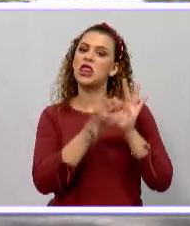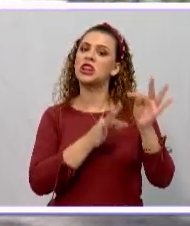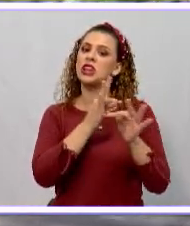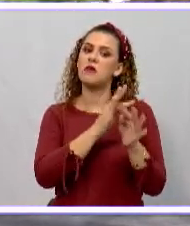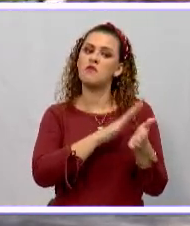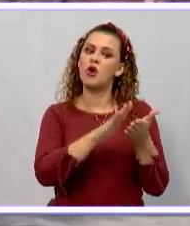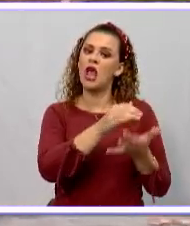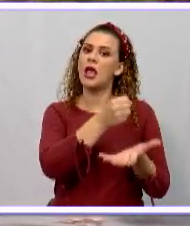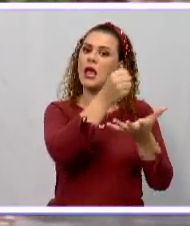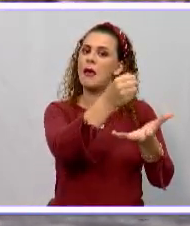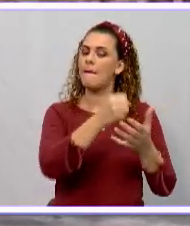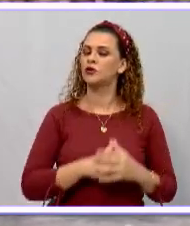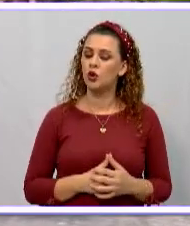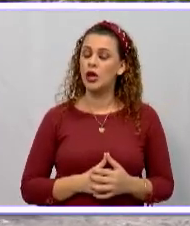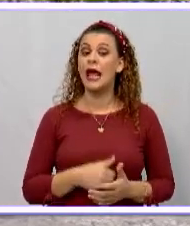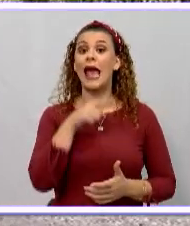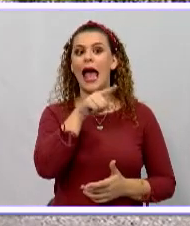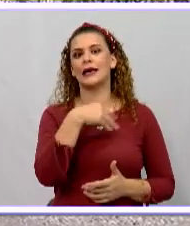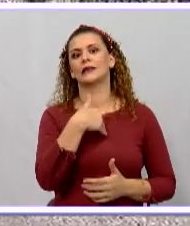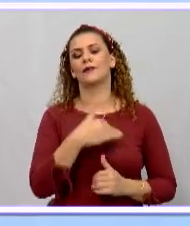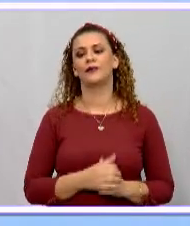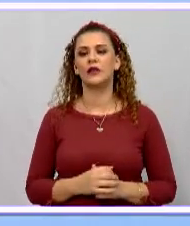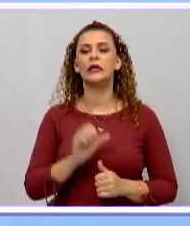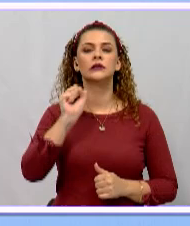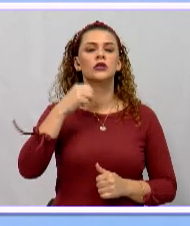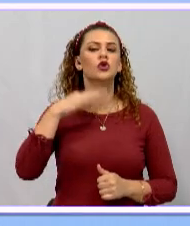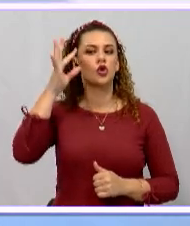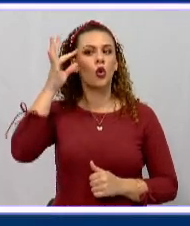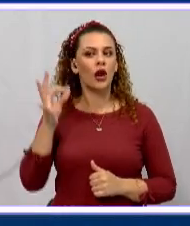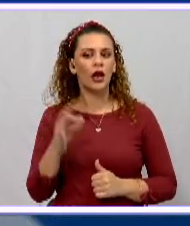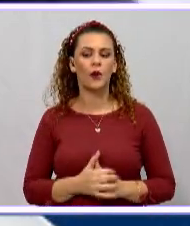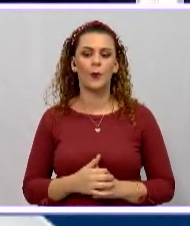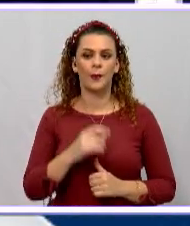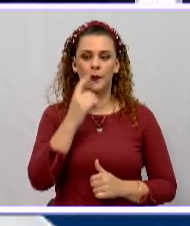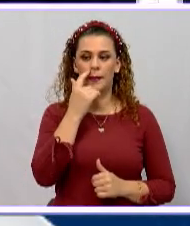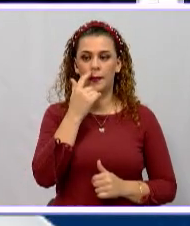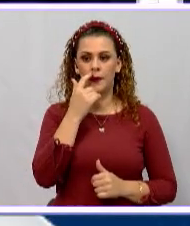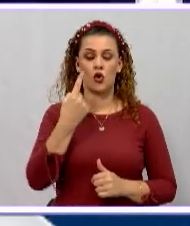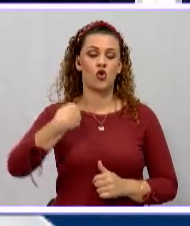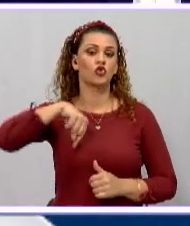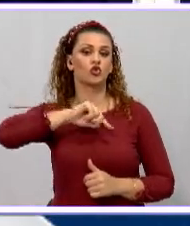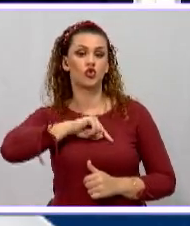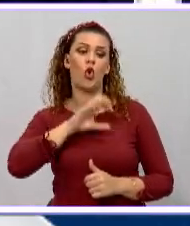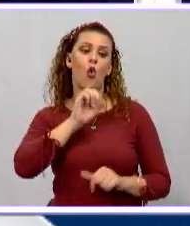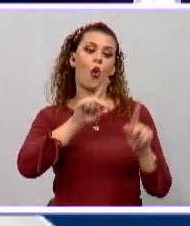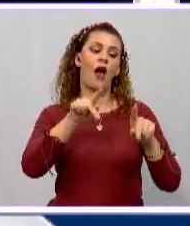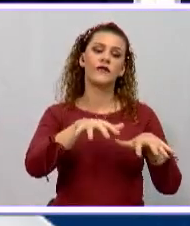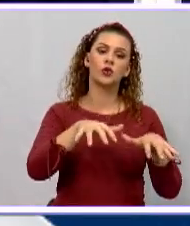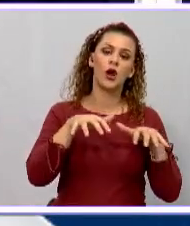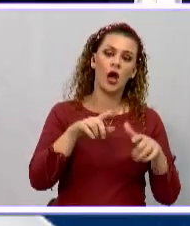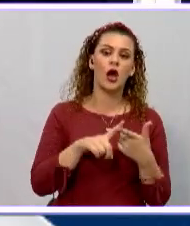inversiones que hay que ahí están verdad sí yo creo que digamos nosotros o los aficionados